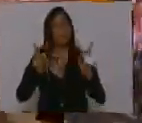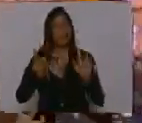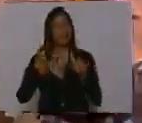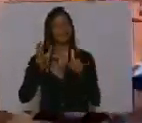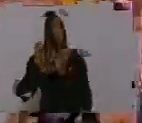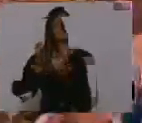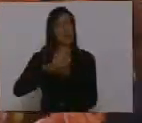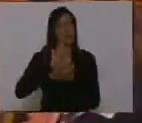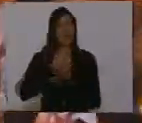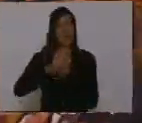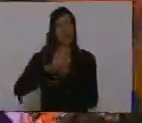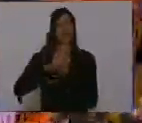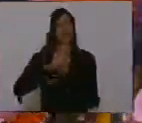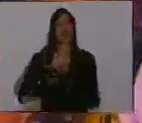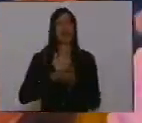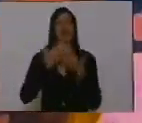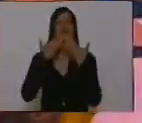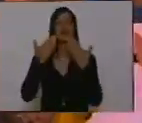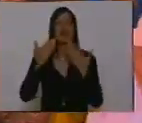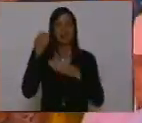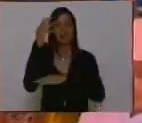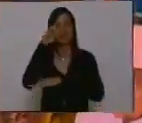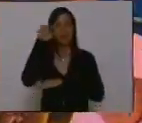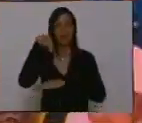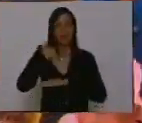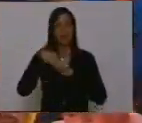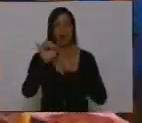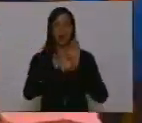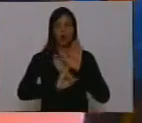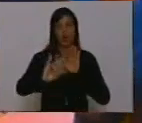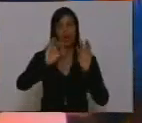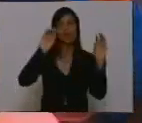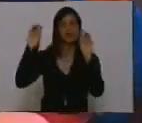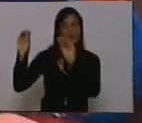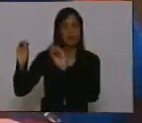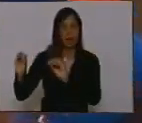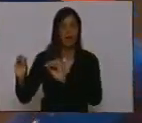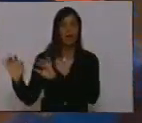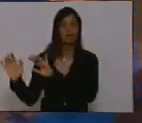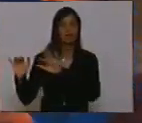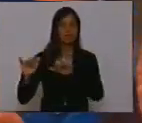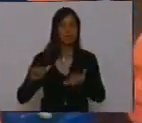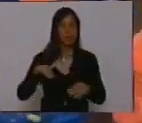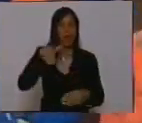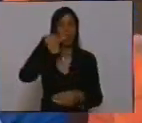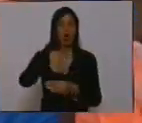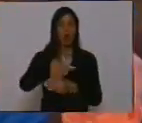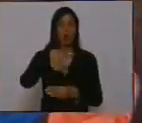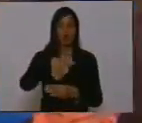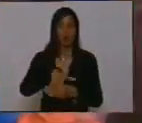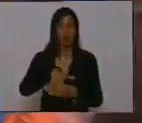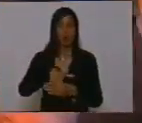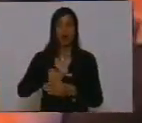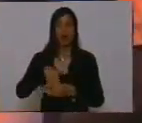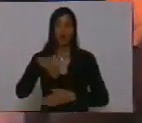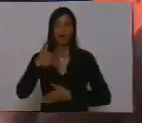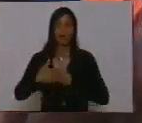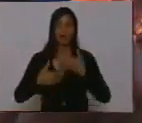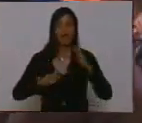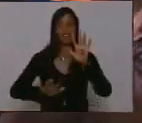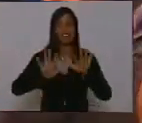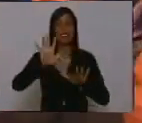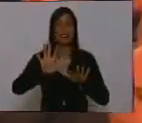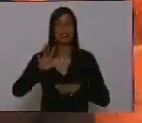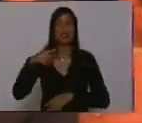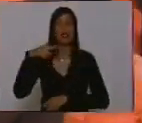gracias a Asamblea Nacional Constituyente por convocar este proceso electoral. Este proceso electoral del 15 de